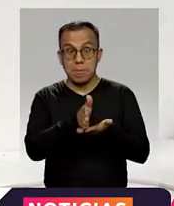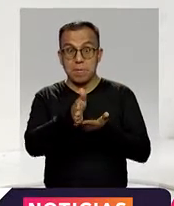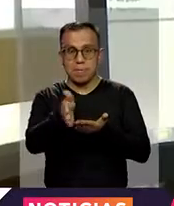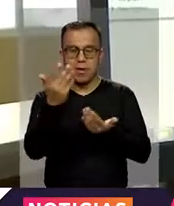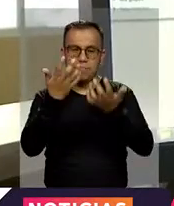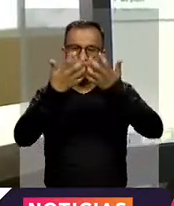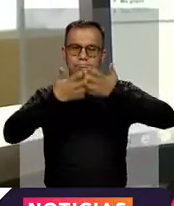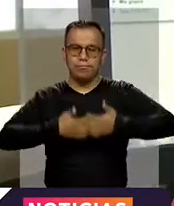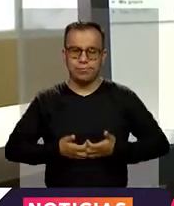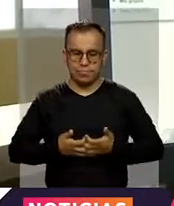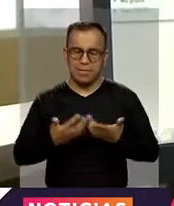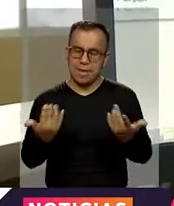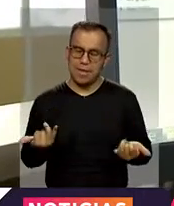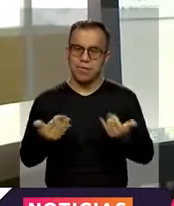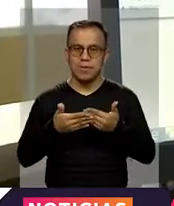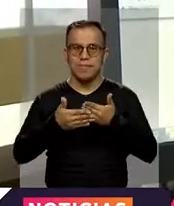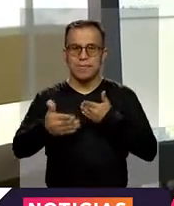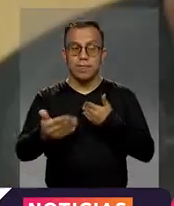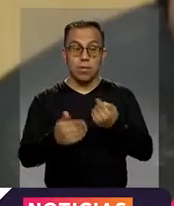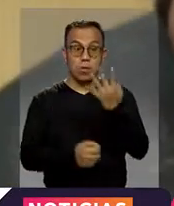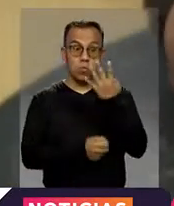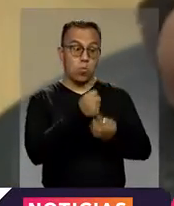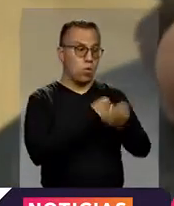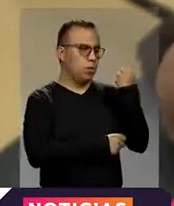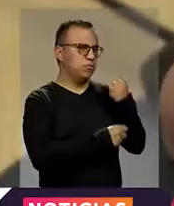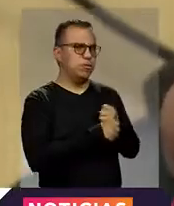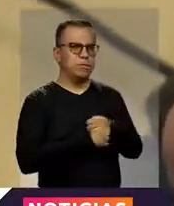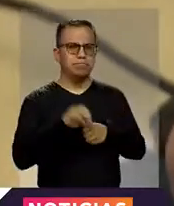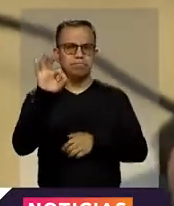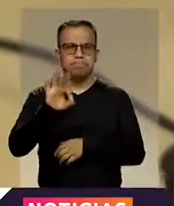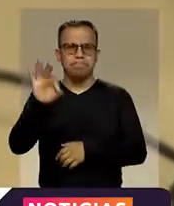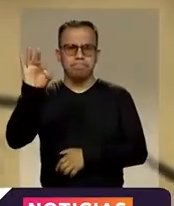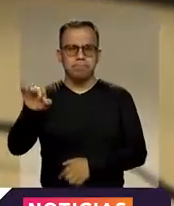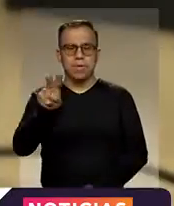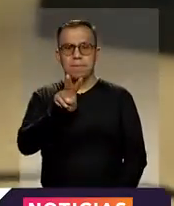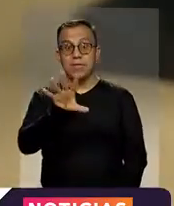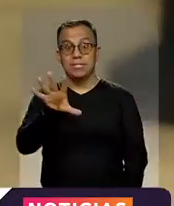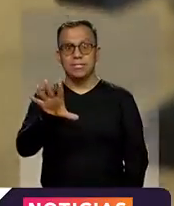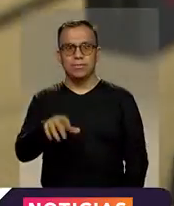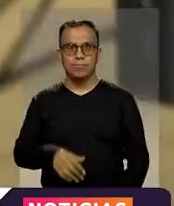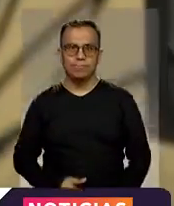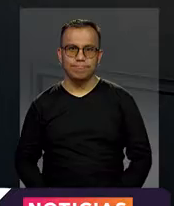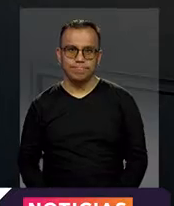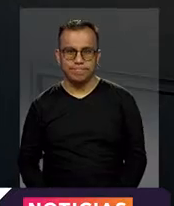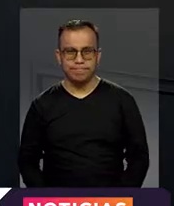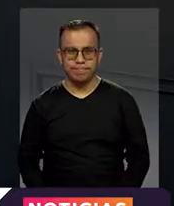sector empresarial, mientras que hace 4 años el porcentaje estaba en 25%.